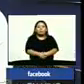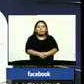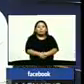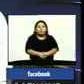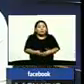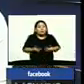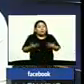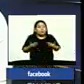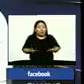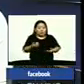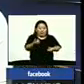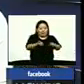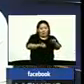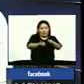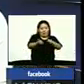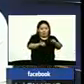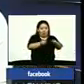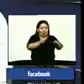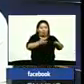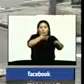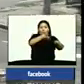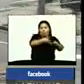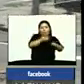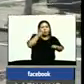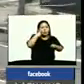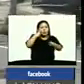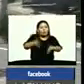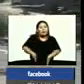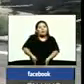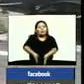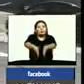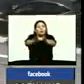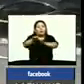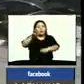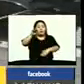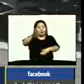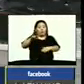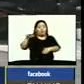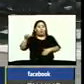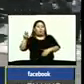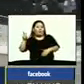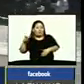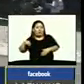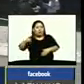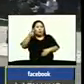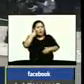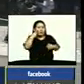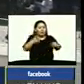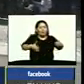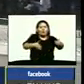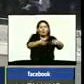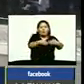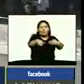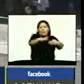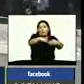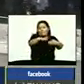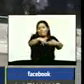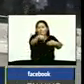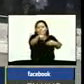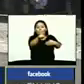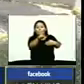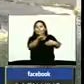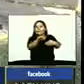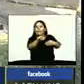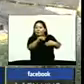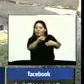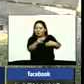Y un automóvil fue abandonado en la 15 calle Poniente y 5 avenida Norte de San Salvador, esquina opuesta al Parlamento Centroamericano.